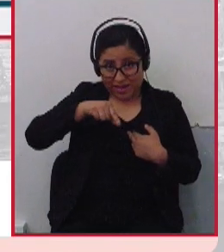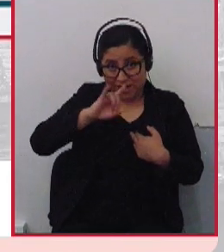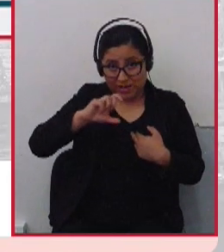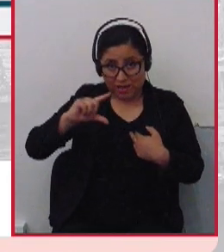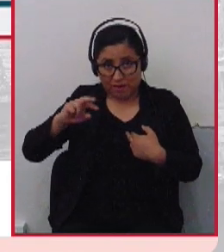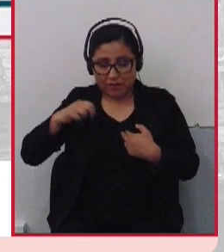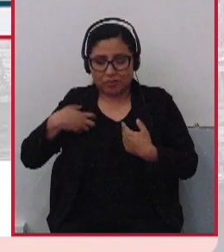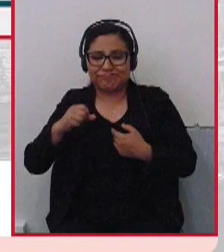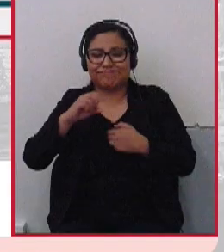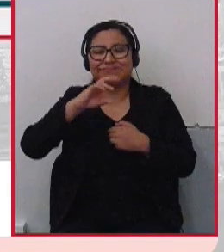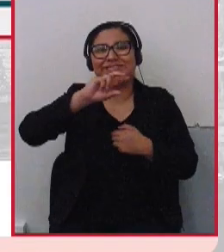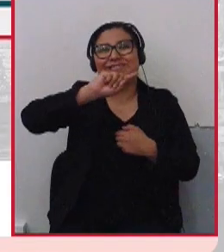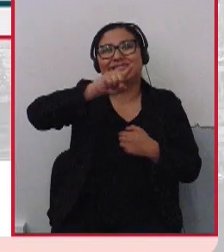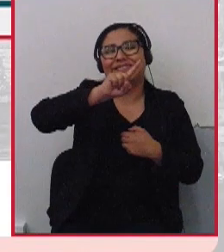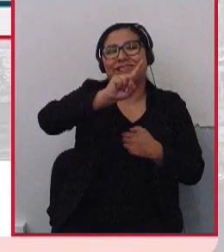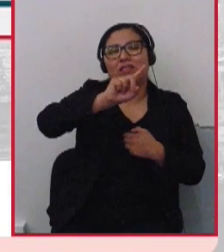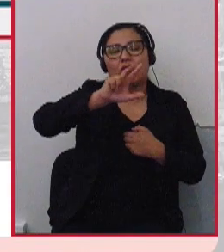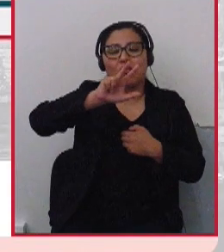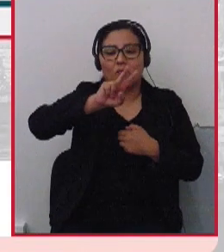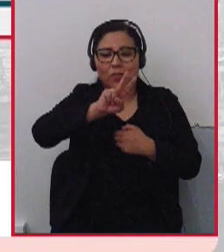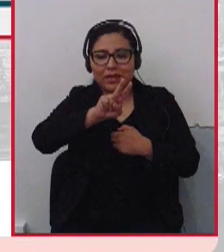127.500.